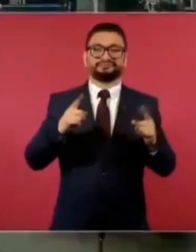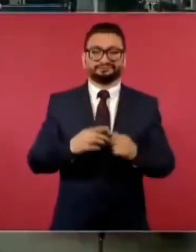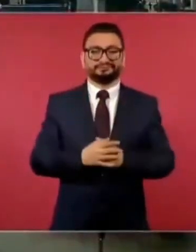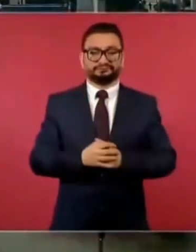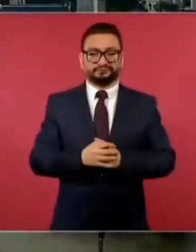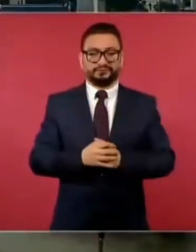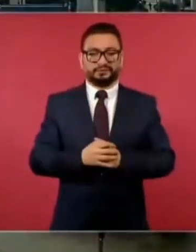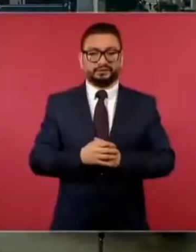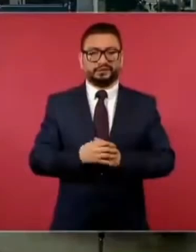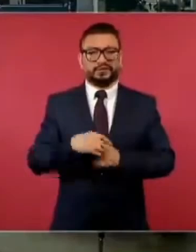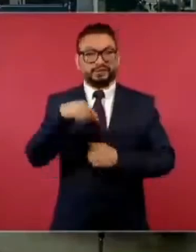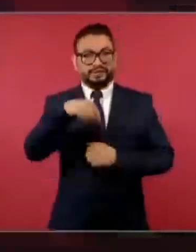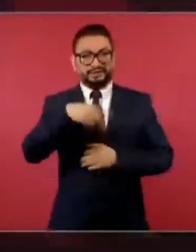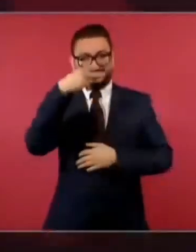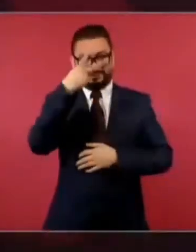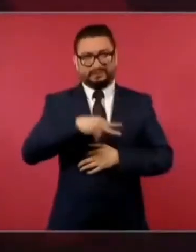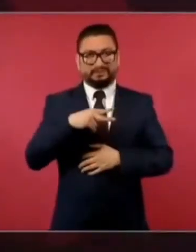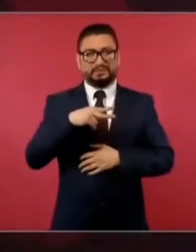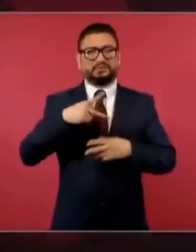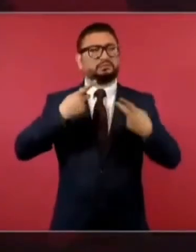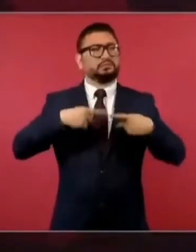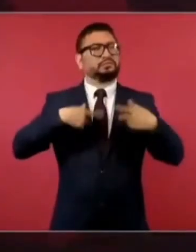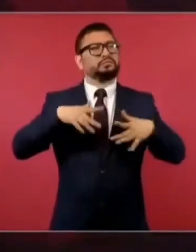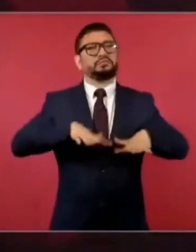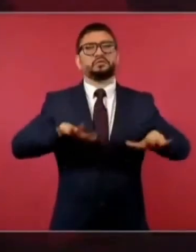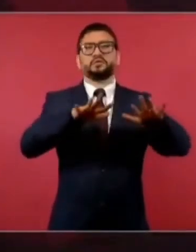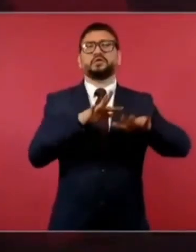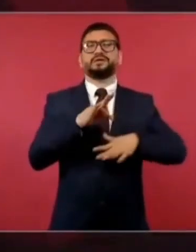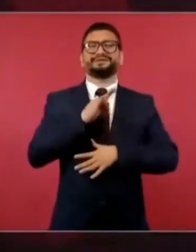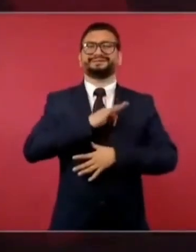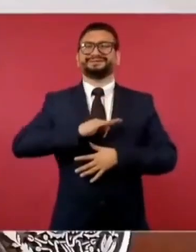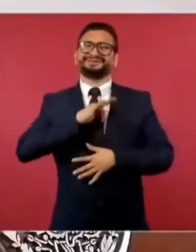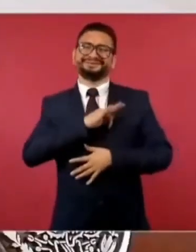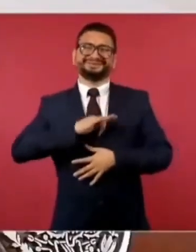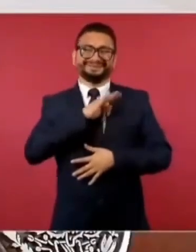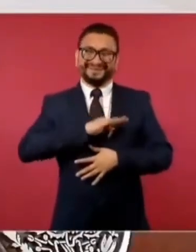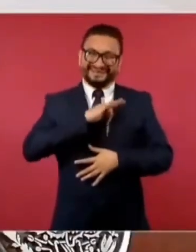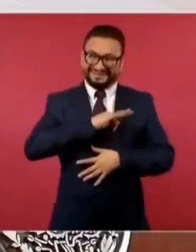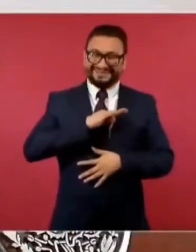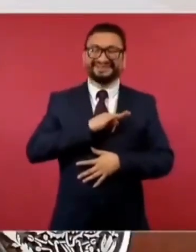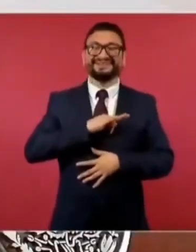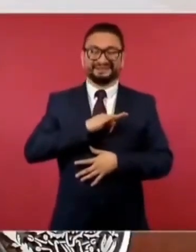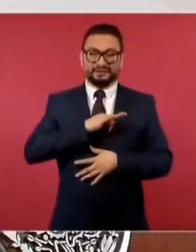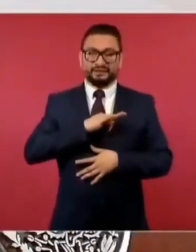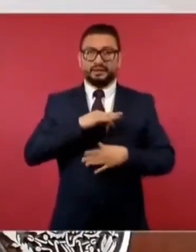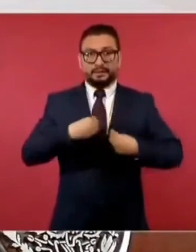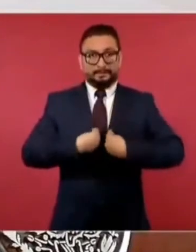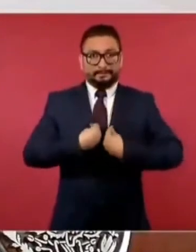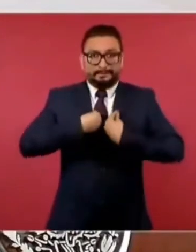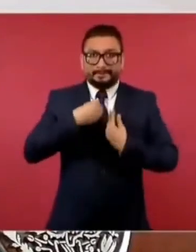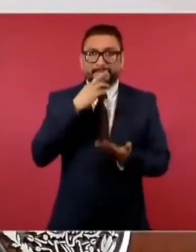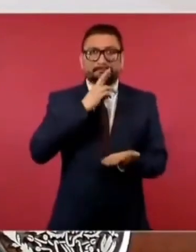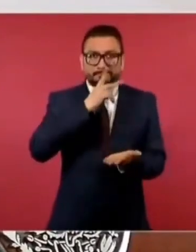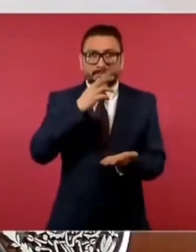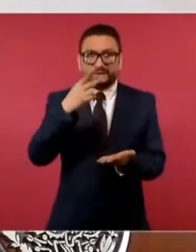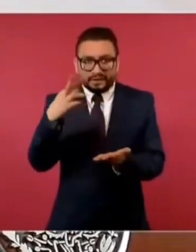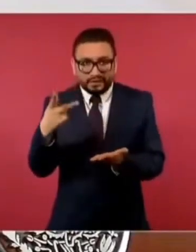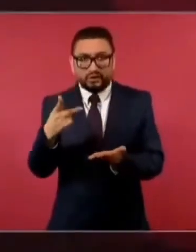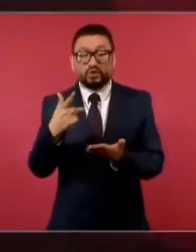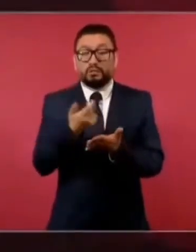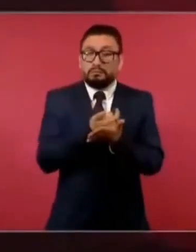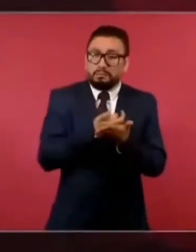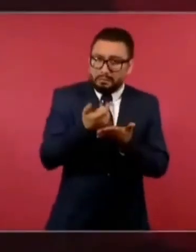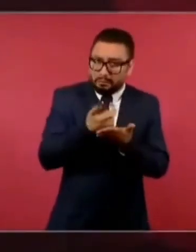La felicidad que hay en nuestro pueblo, las mejores condiciones de vida, las mejores condiciones